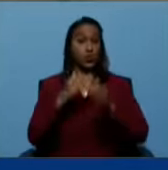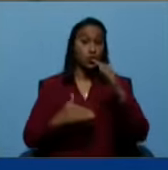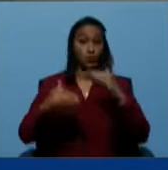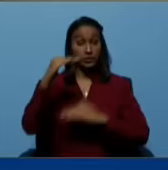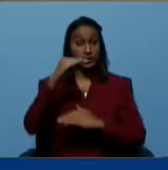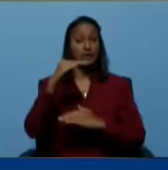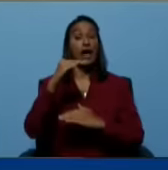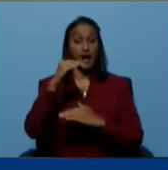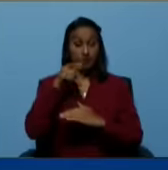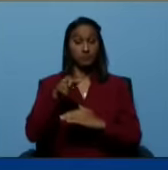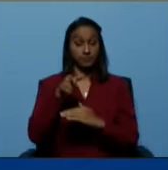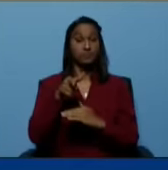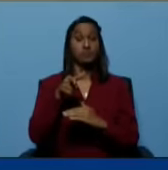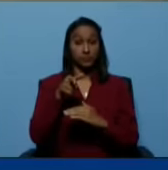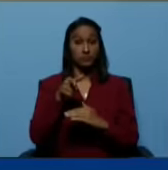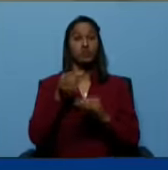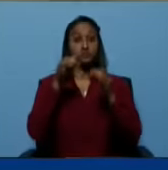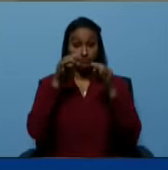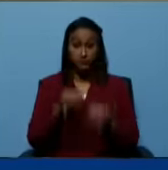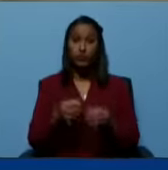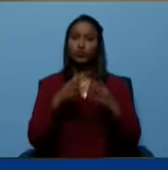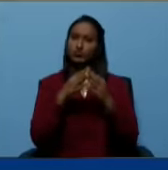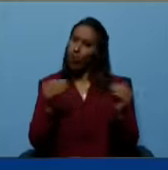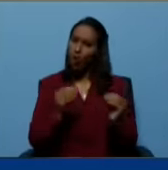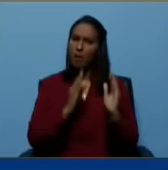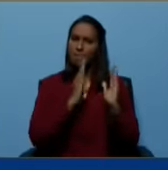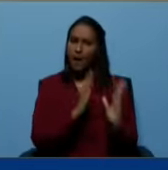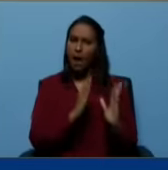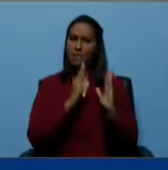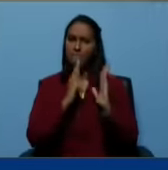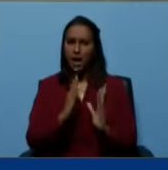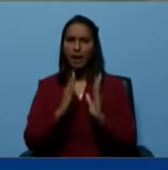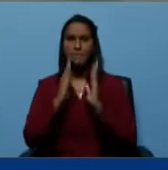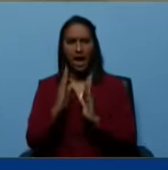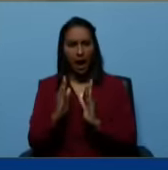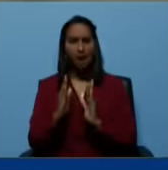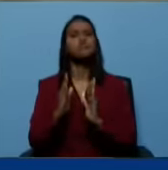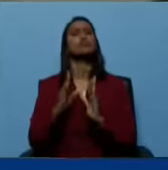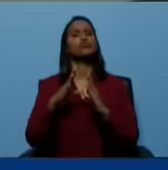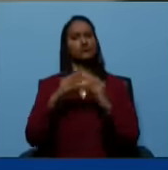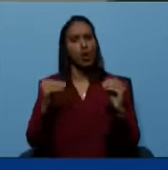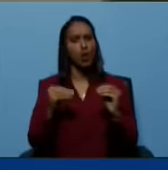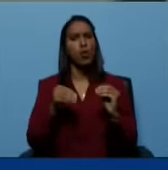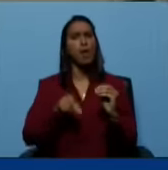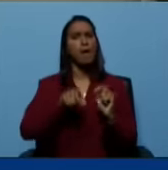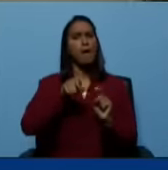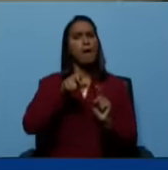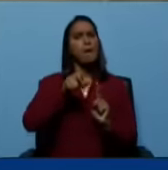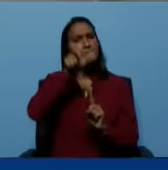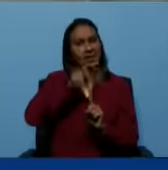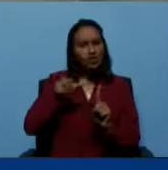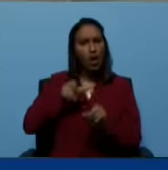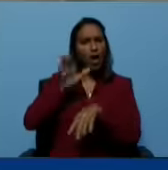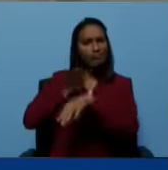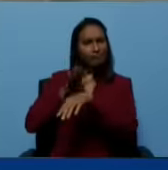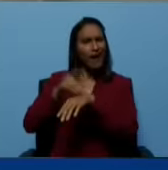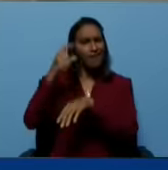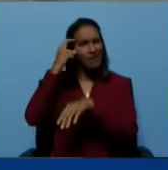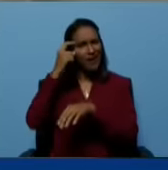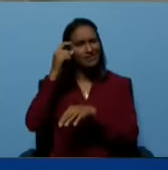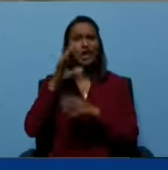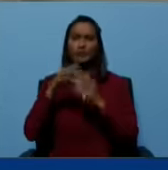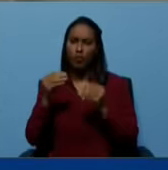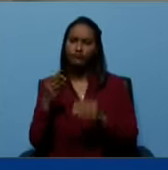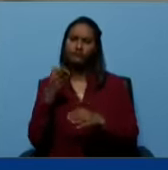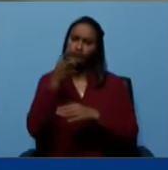en curso cada una de las fases, cada una de las comparecencias, pudiésemos decir es que el Tribunal Supremo de Justicia se encuentra en